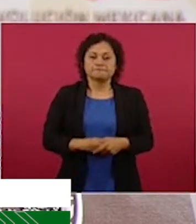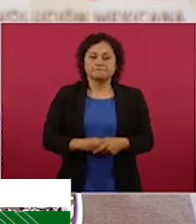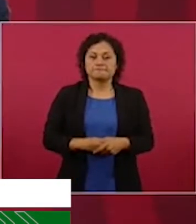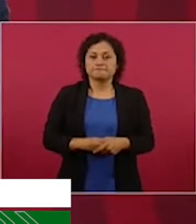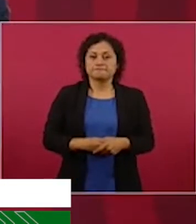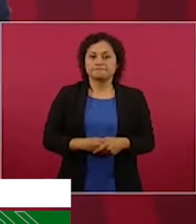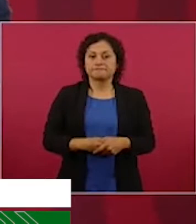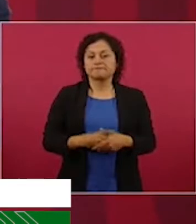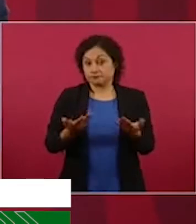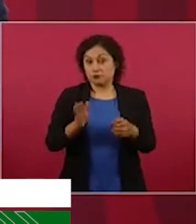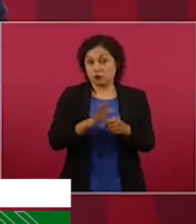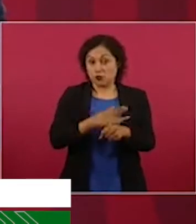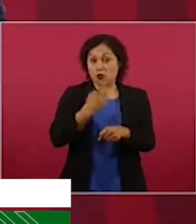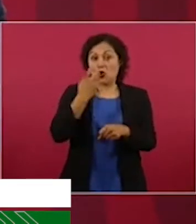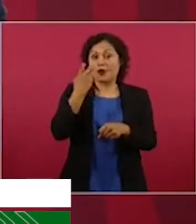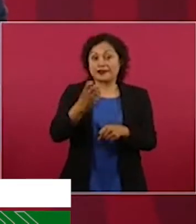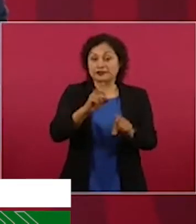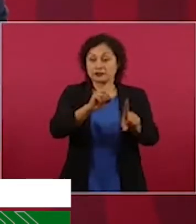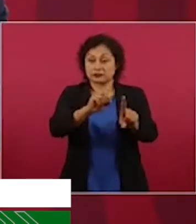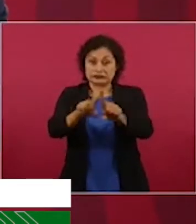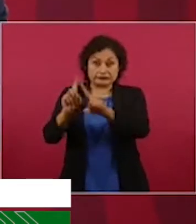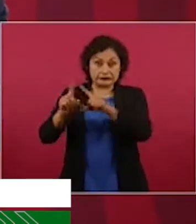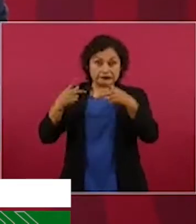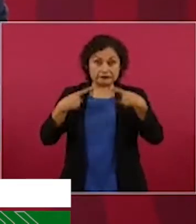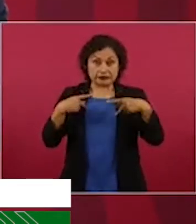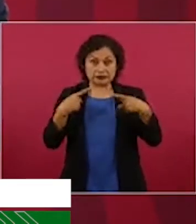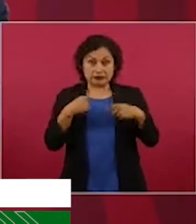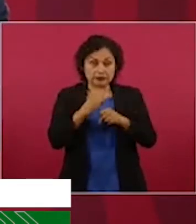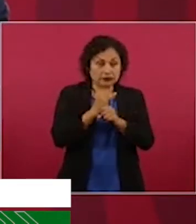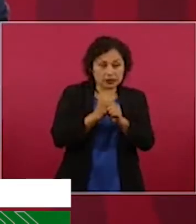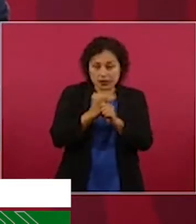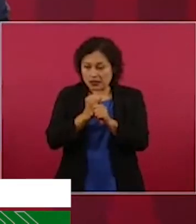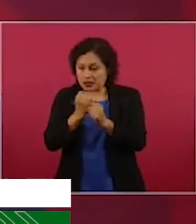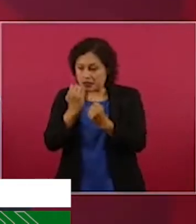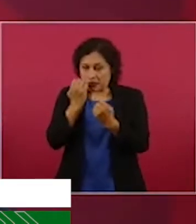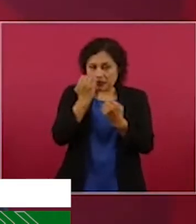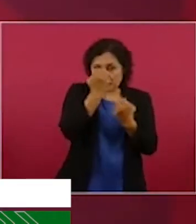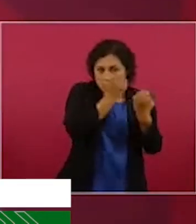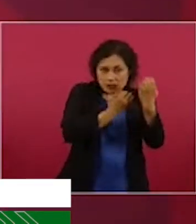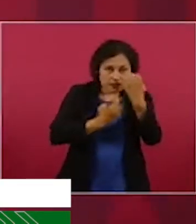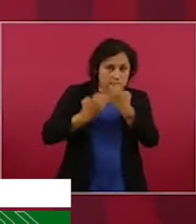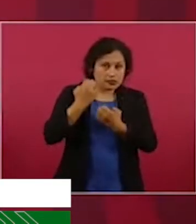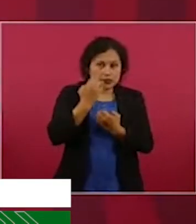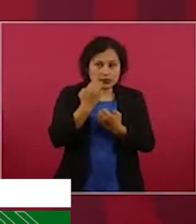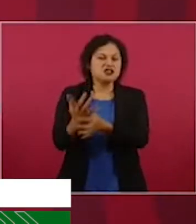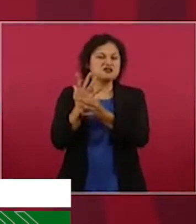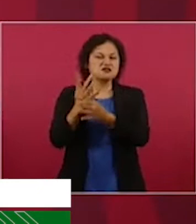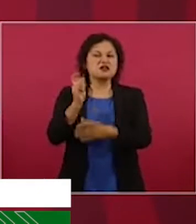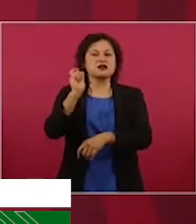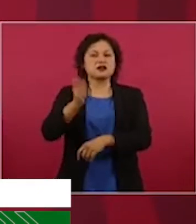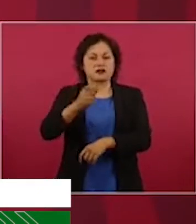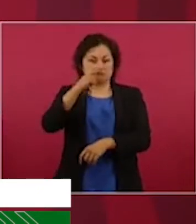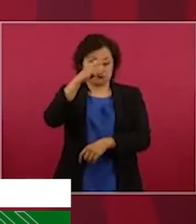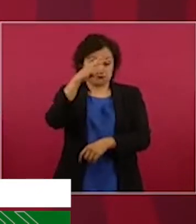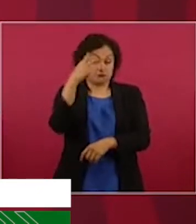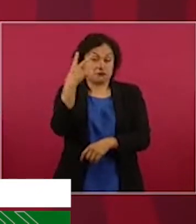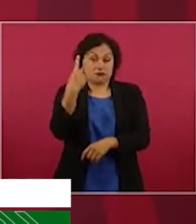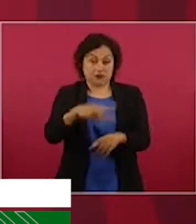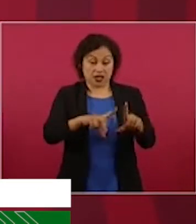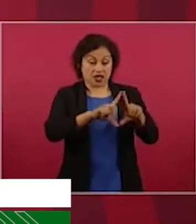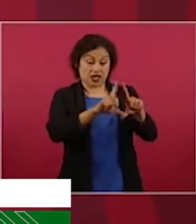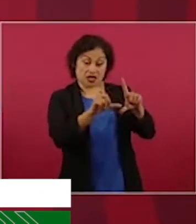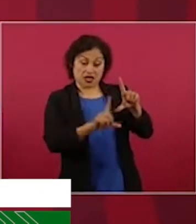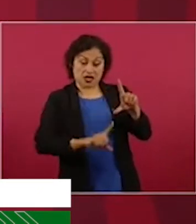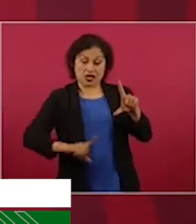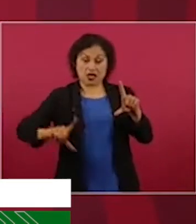los analistas están coincidiendo de que México es la opción para la